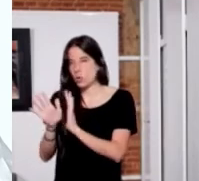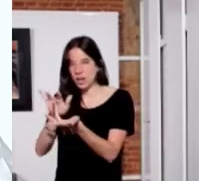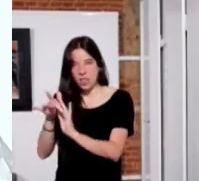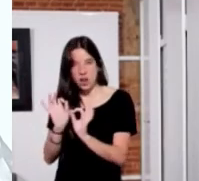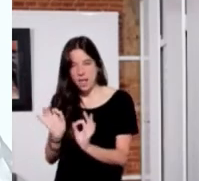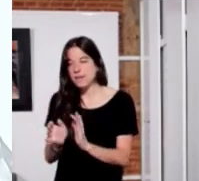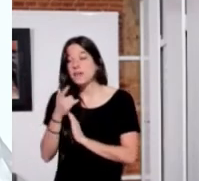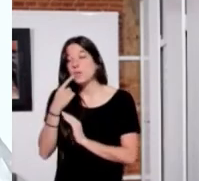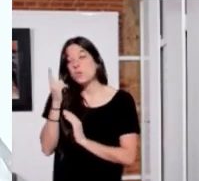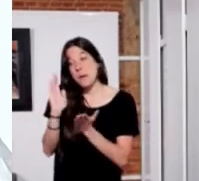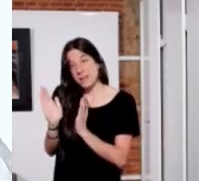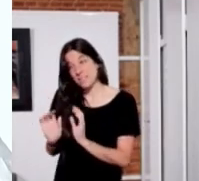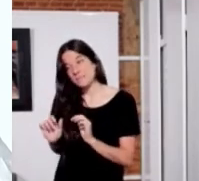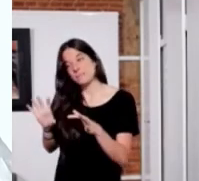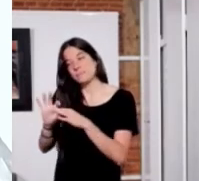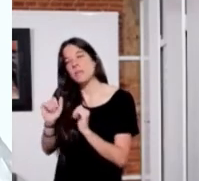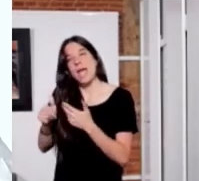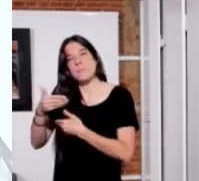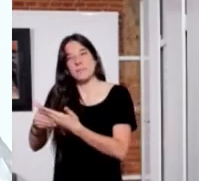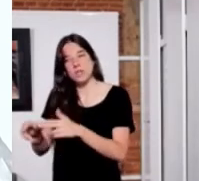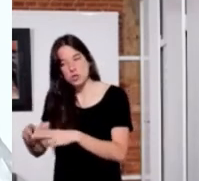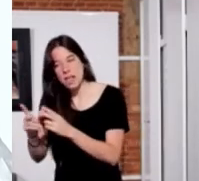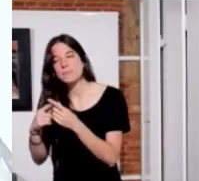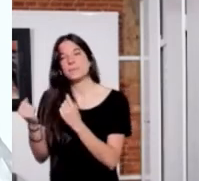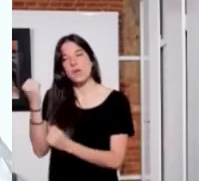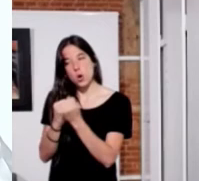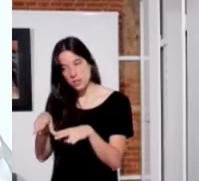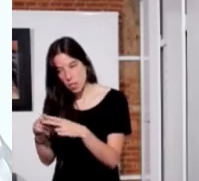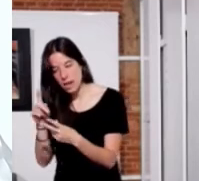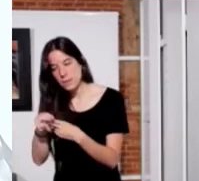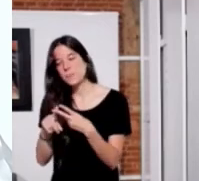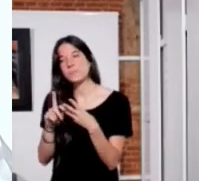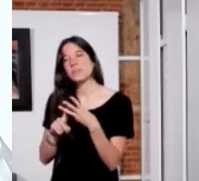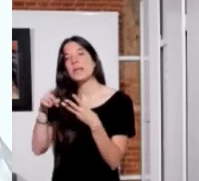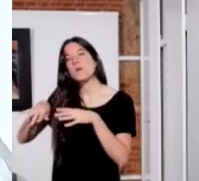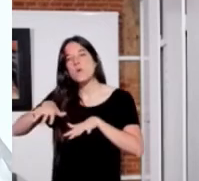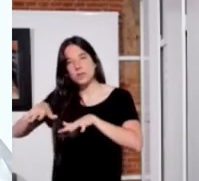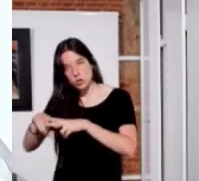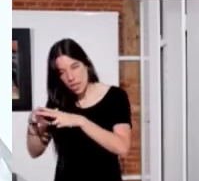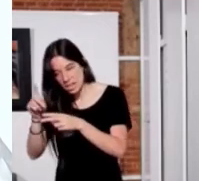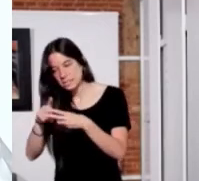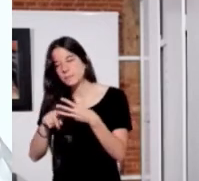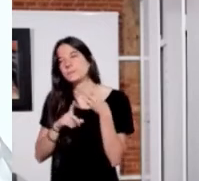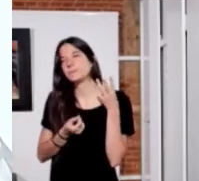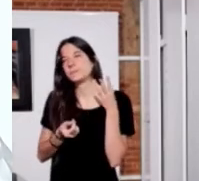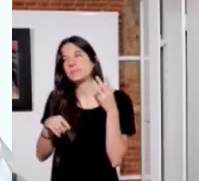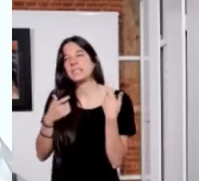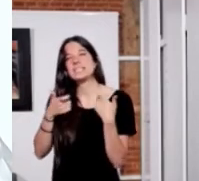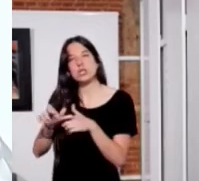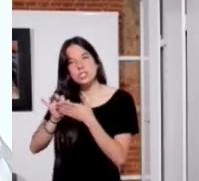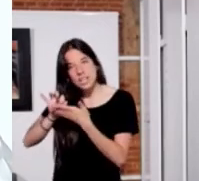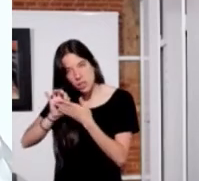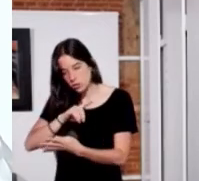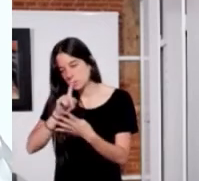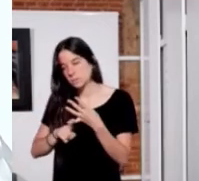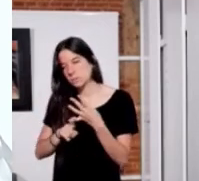con el emprendimiento social, tiene que ver con la economía social, tiene que ver con los movimientos sociales, tiene que ver con el sector servicio.